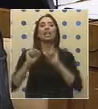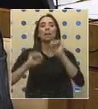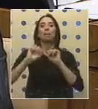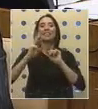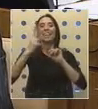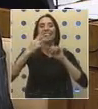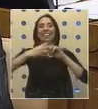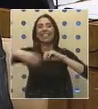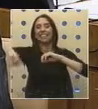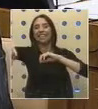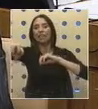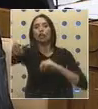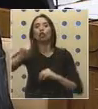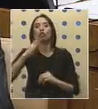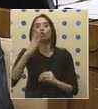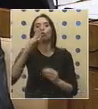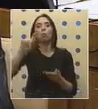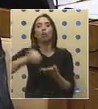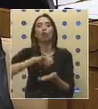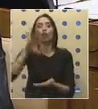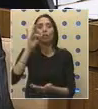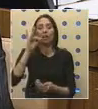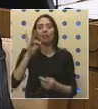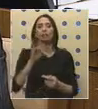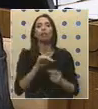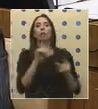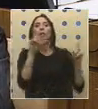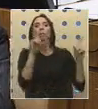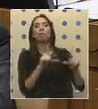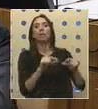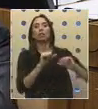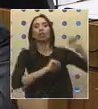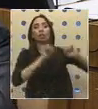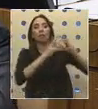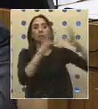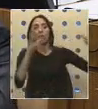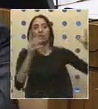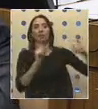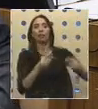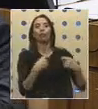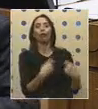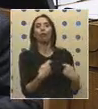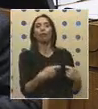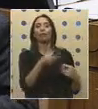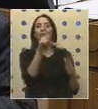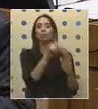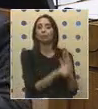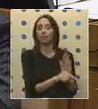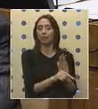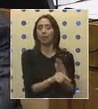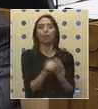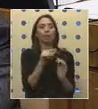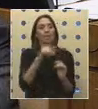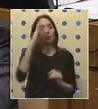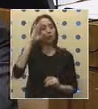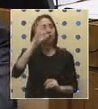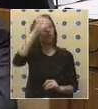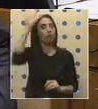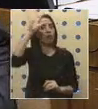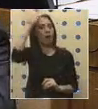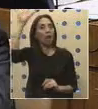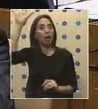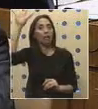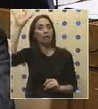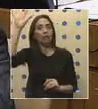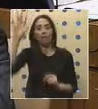forma encubierta de bajar los costos laborales de las grandes empresas. Entonces, presidente, esta es una falacia, la línea